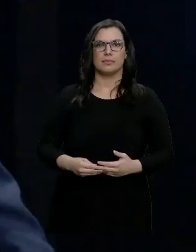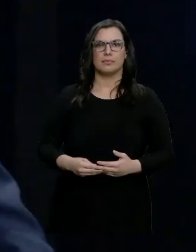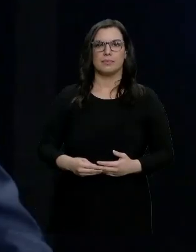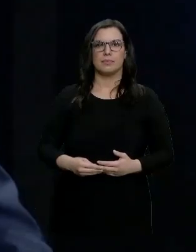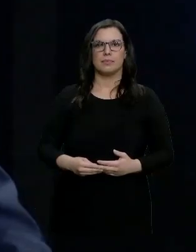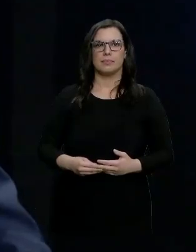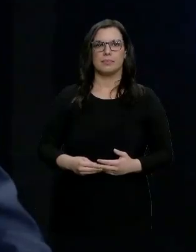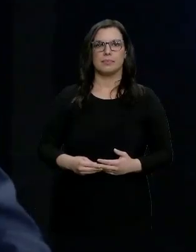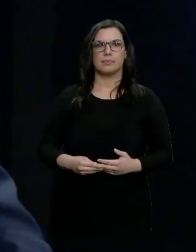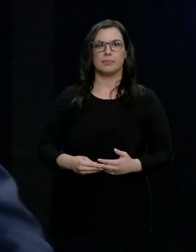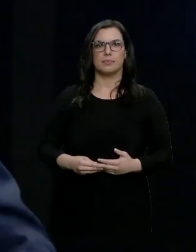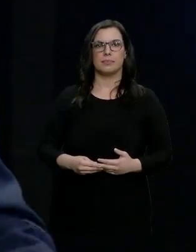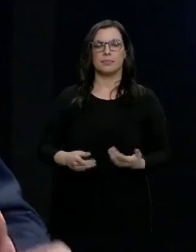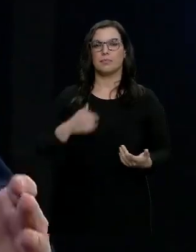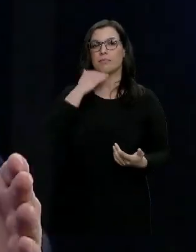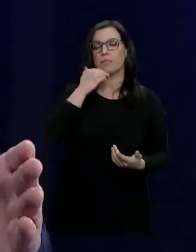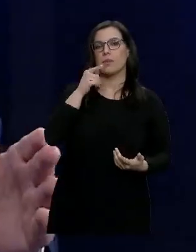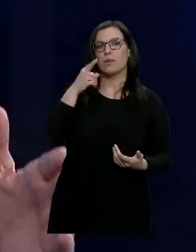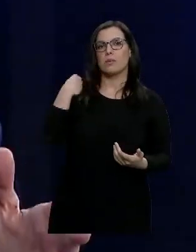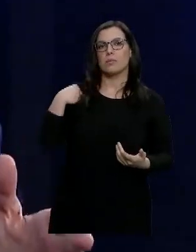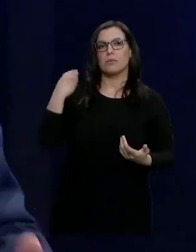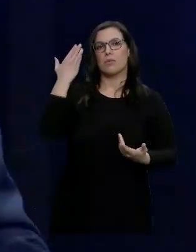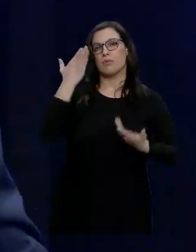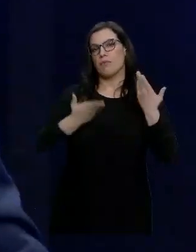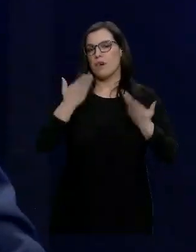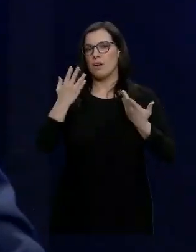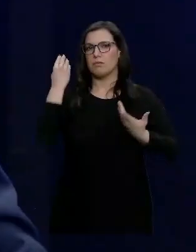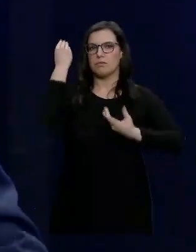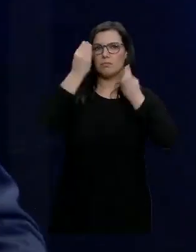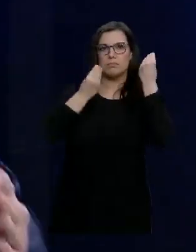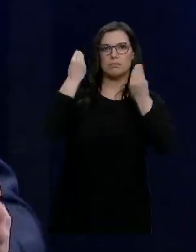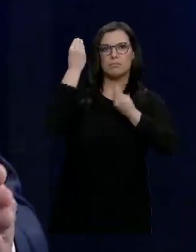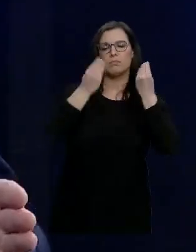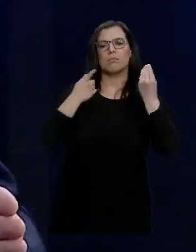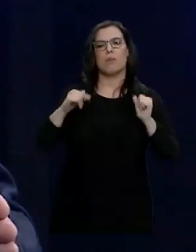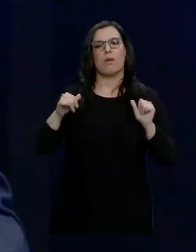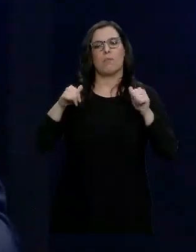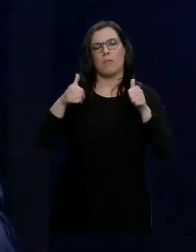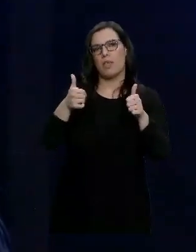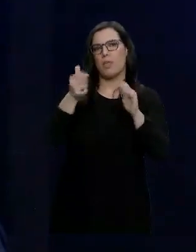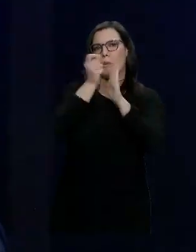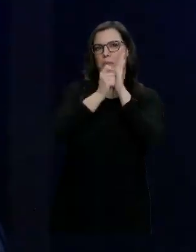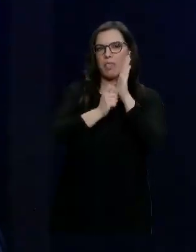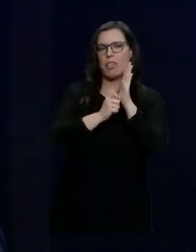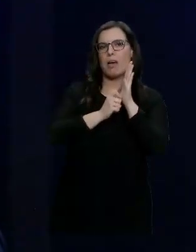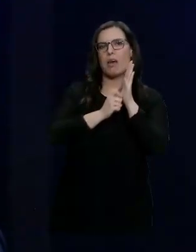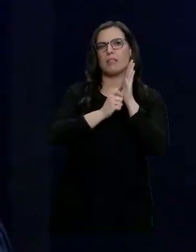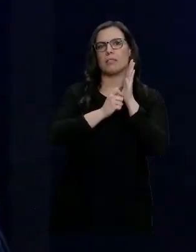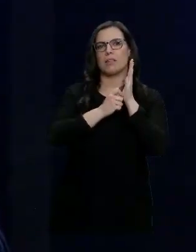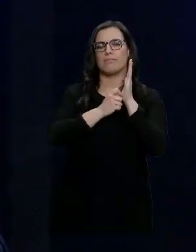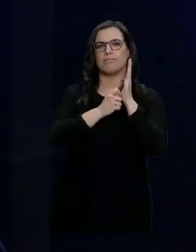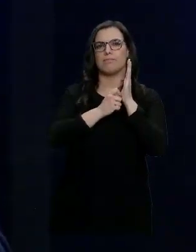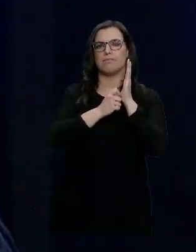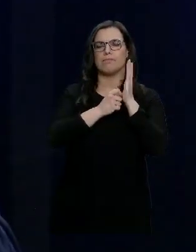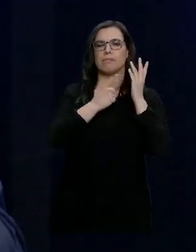Es algo que estamos valorando. Hemos iniciado pues una serie de medidas y tendremos que ir de